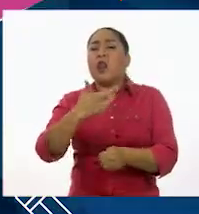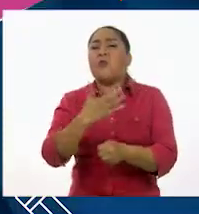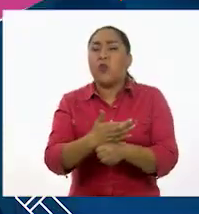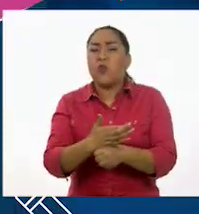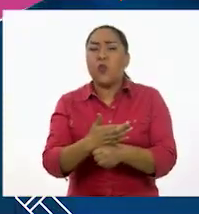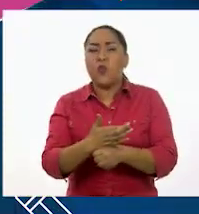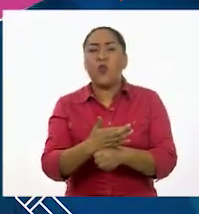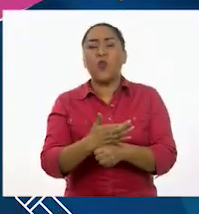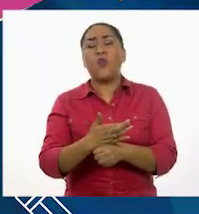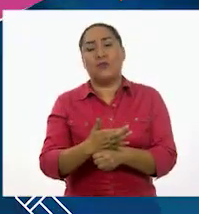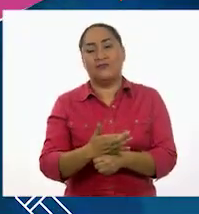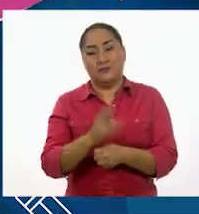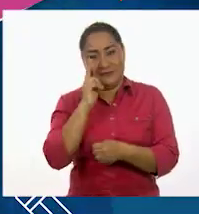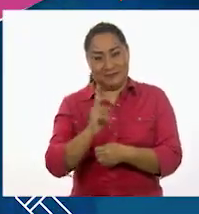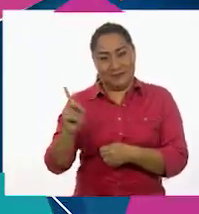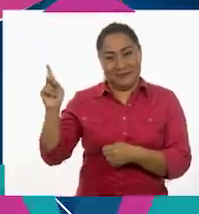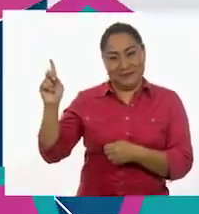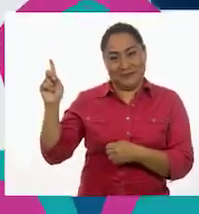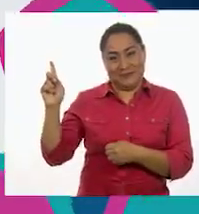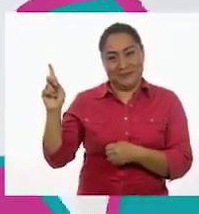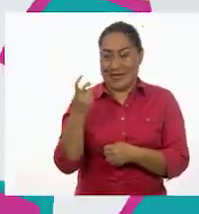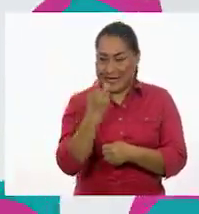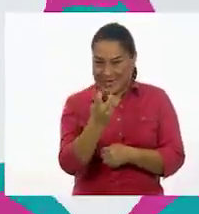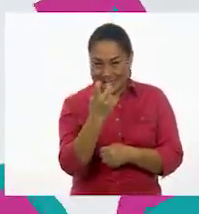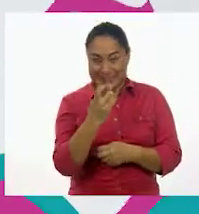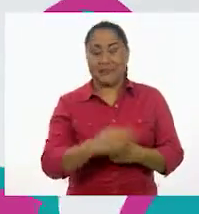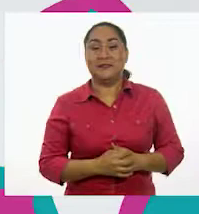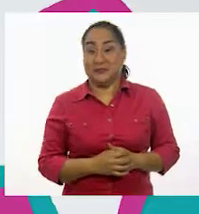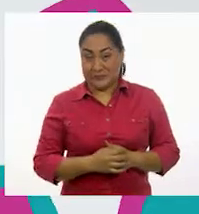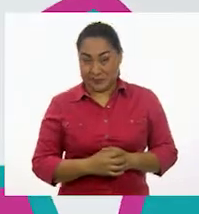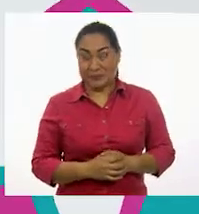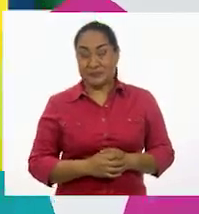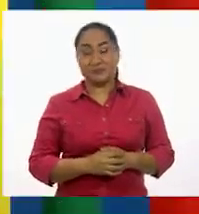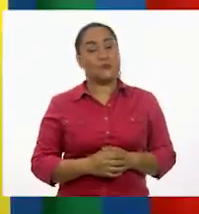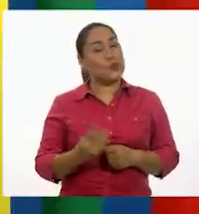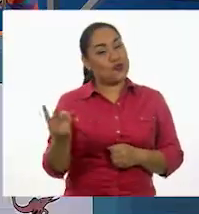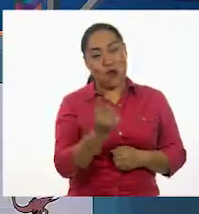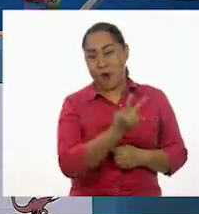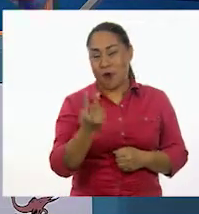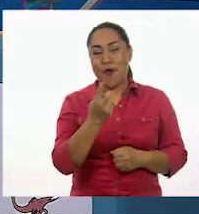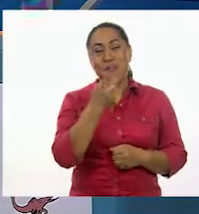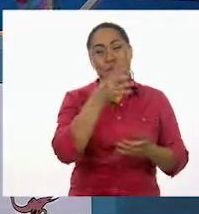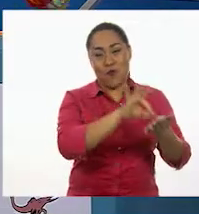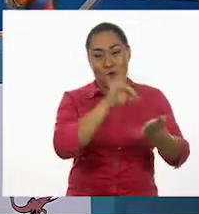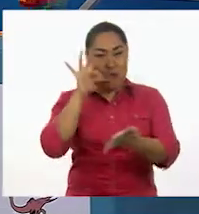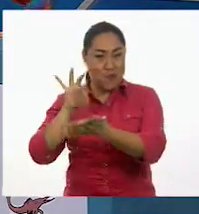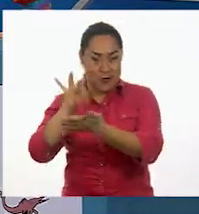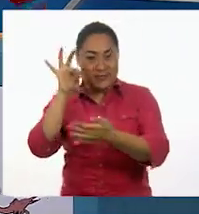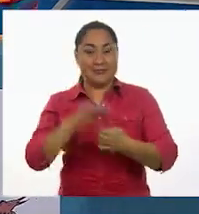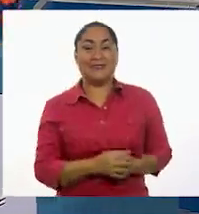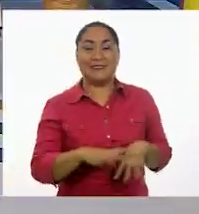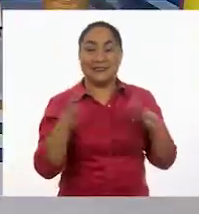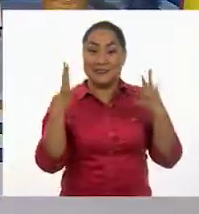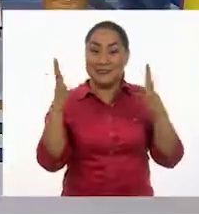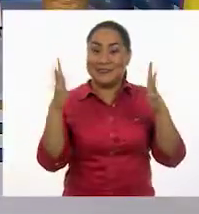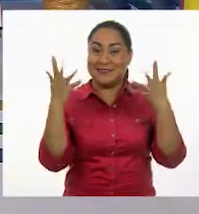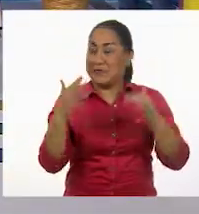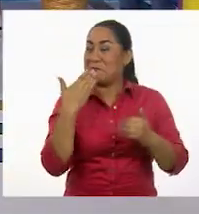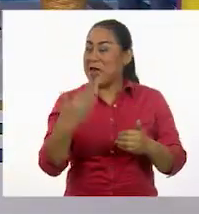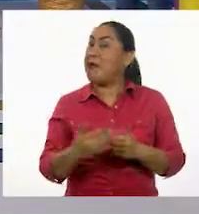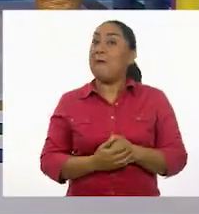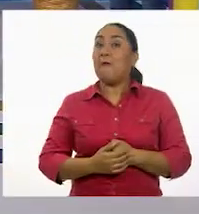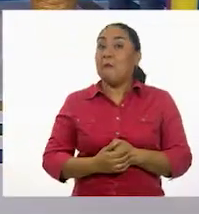república centralista. Muy bien. Tienen un punto ambos. Vamos a anotarlo. Muy bien.